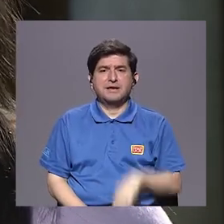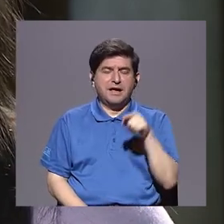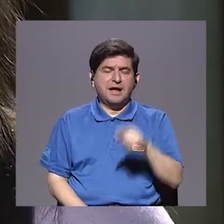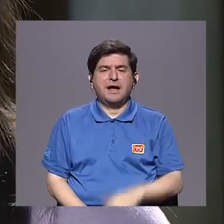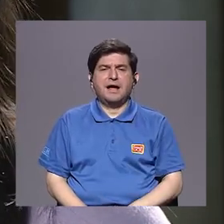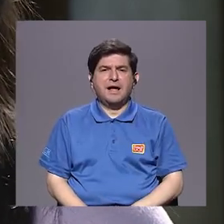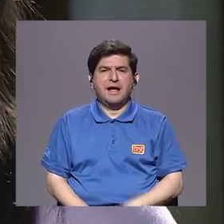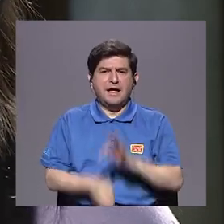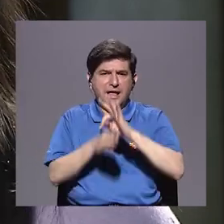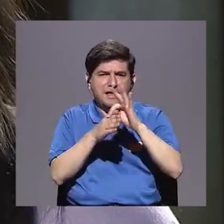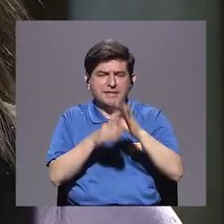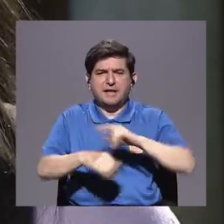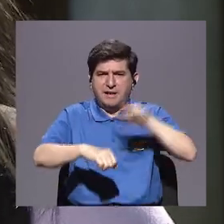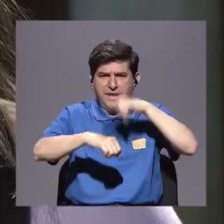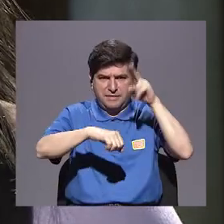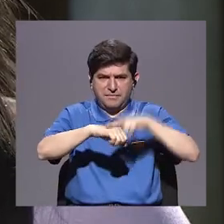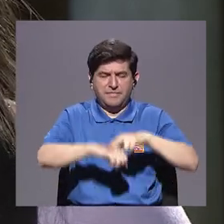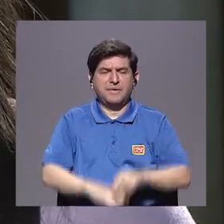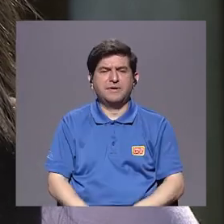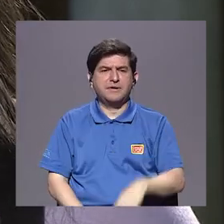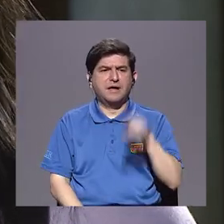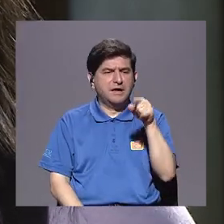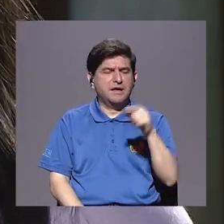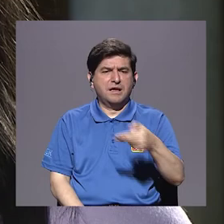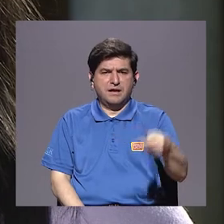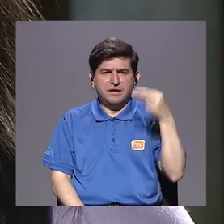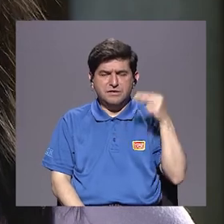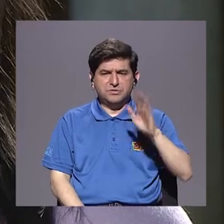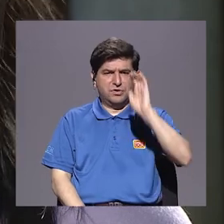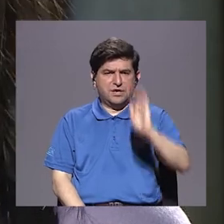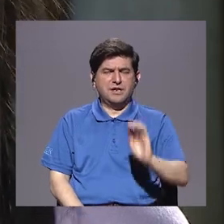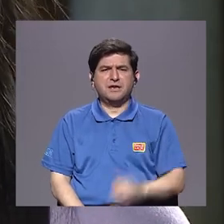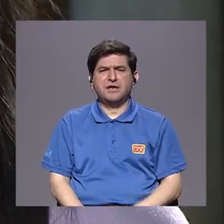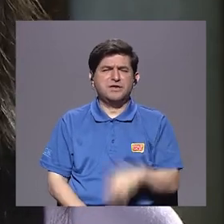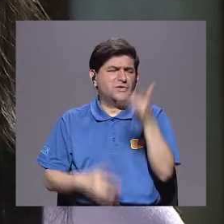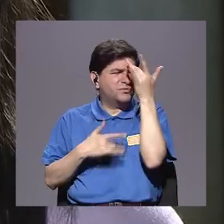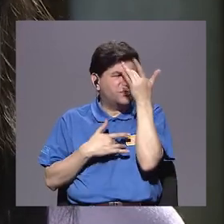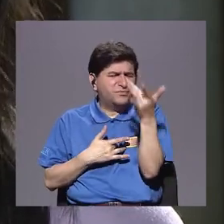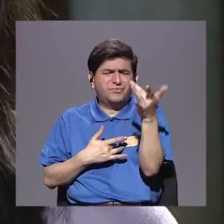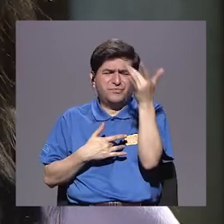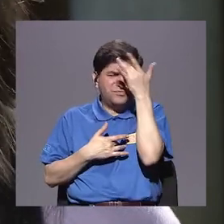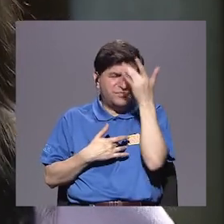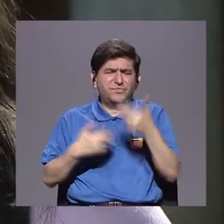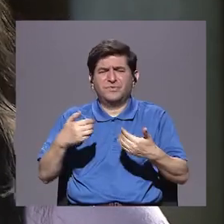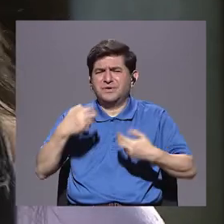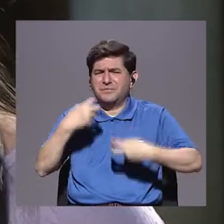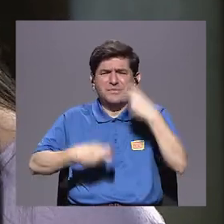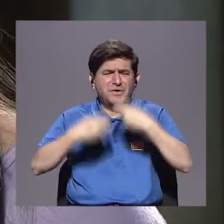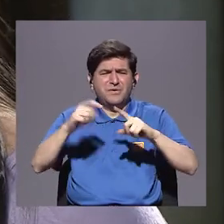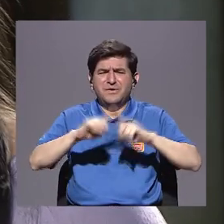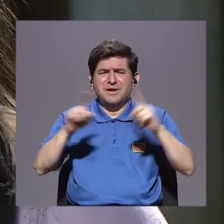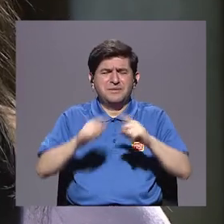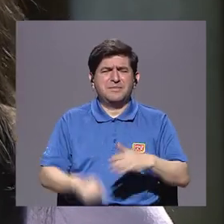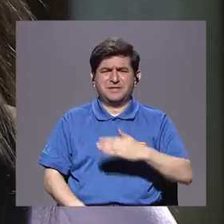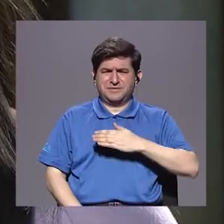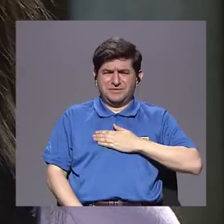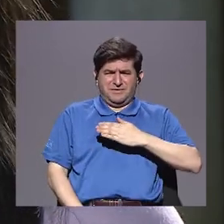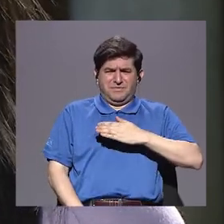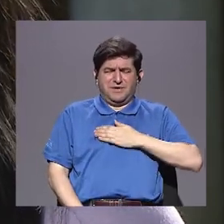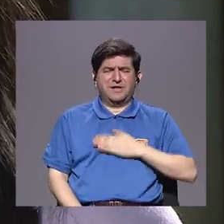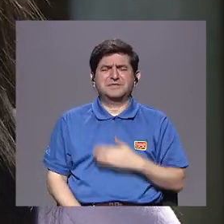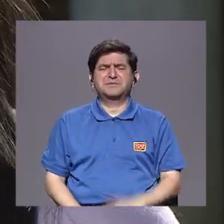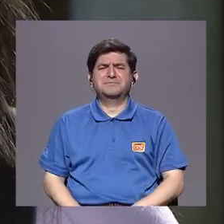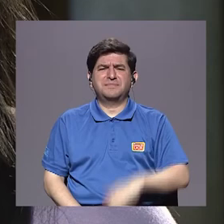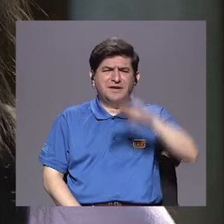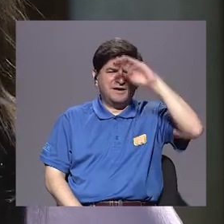Y él, de historia, fue un niño muy enfermo. Padeció de raquitismo, asma,